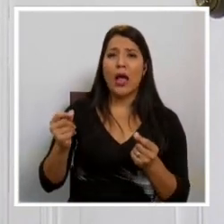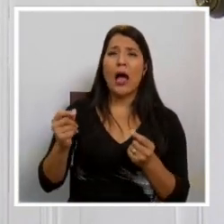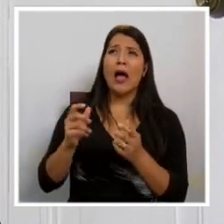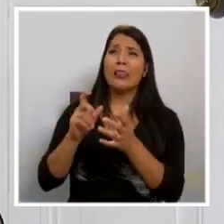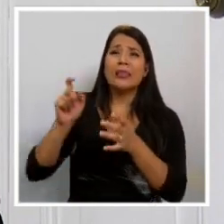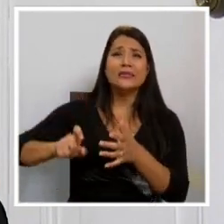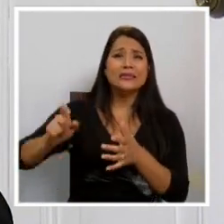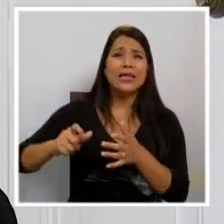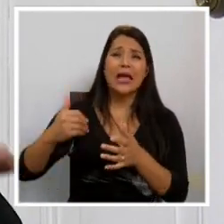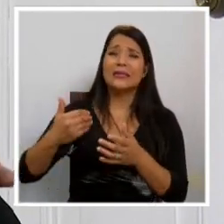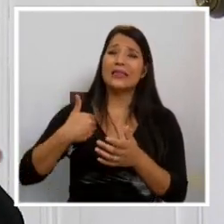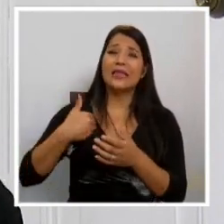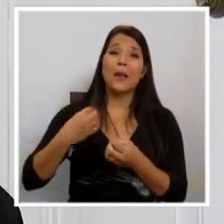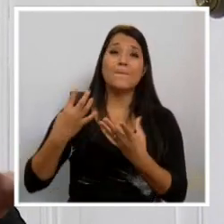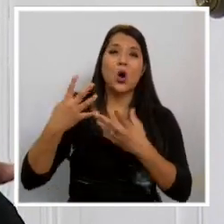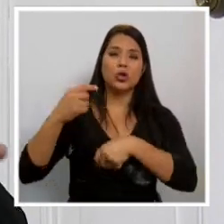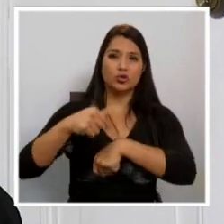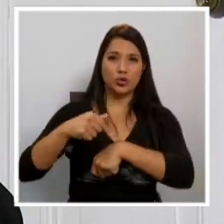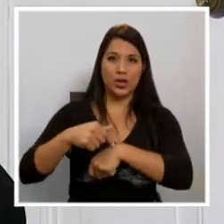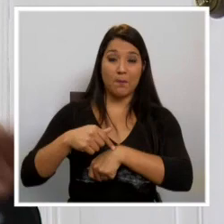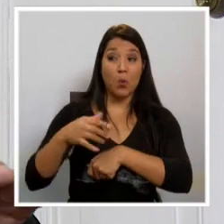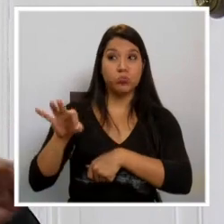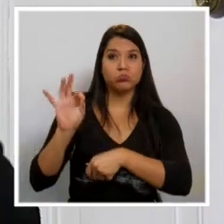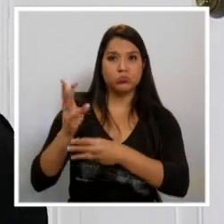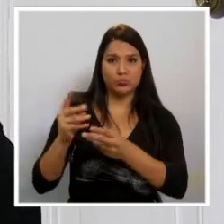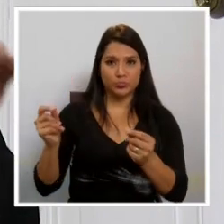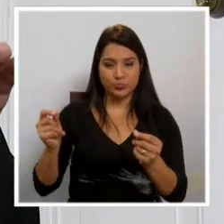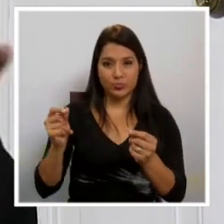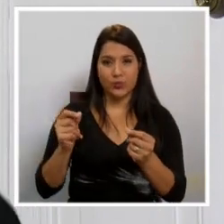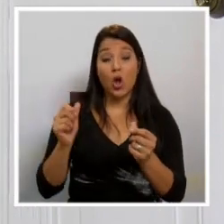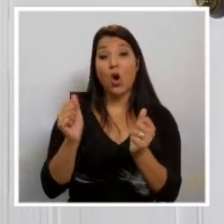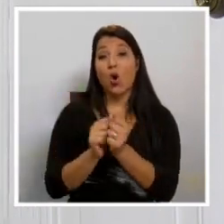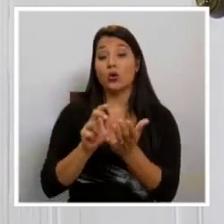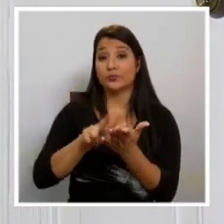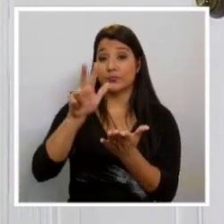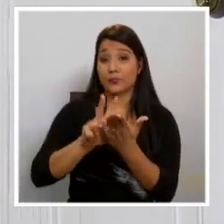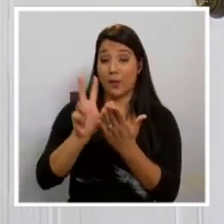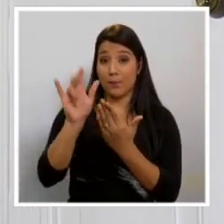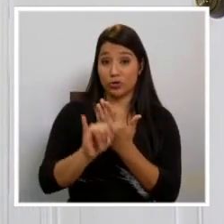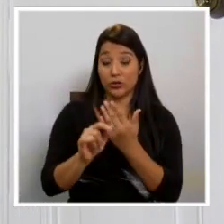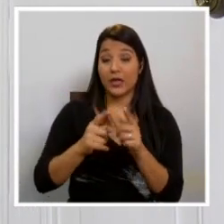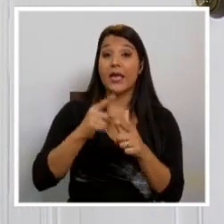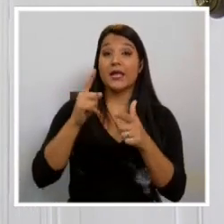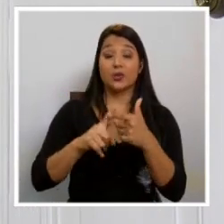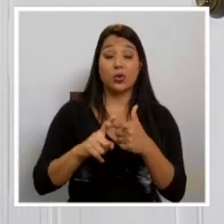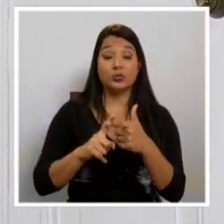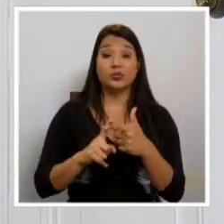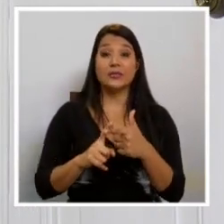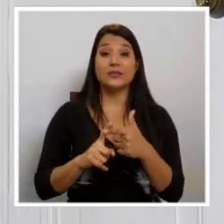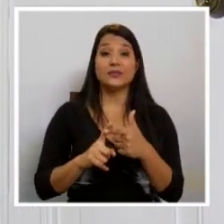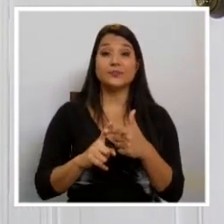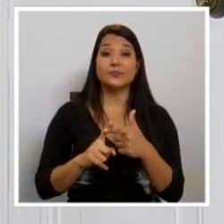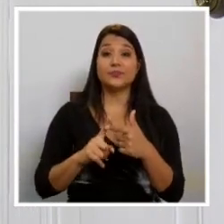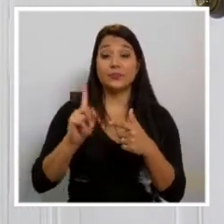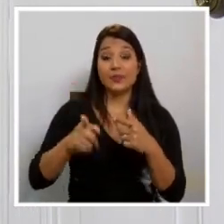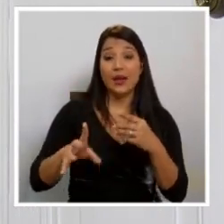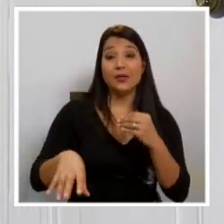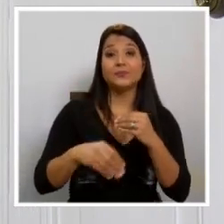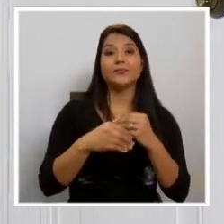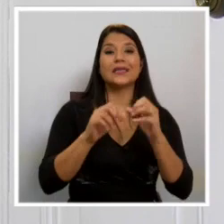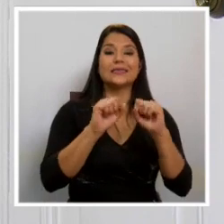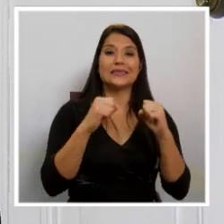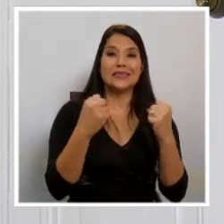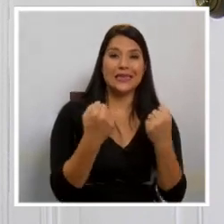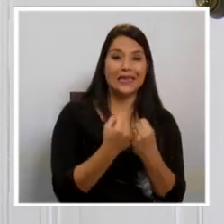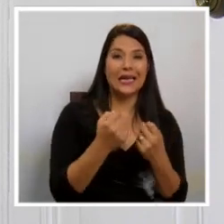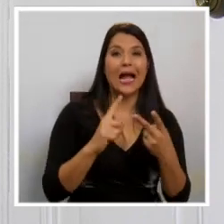bajar presión. Claro, a esta presión para sectores puntuales hay que sumar la que yo me refería antes, sectores